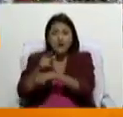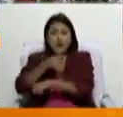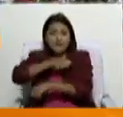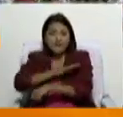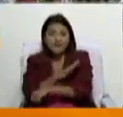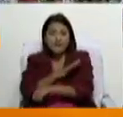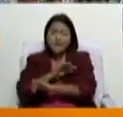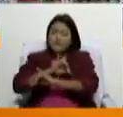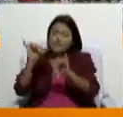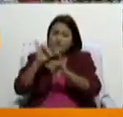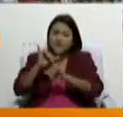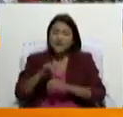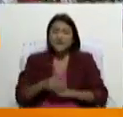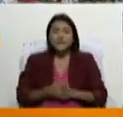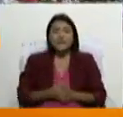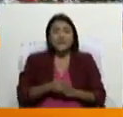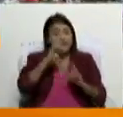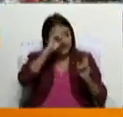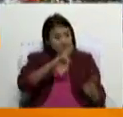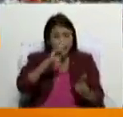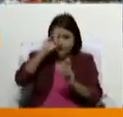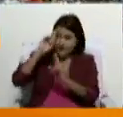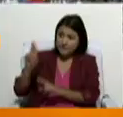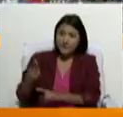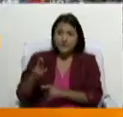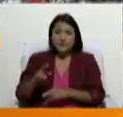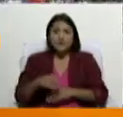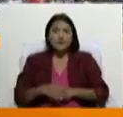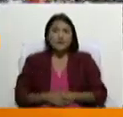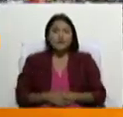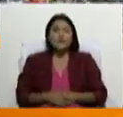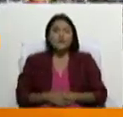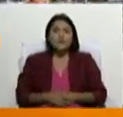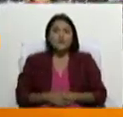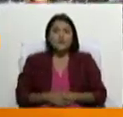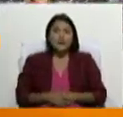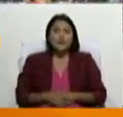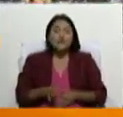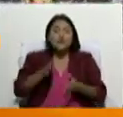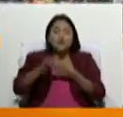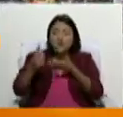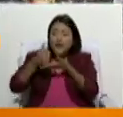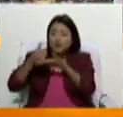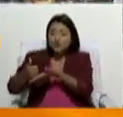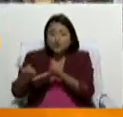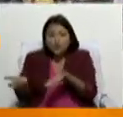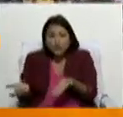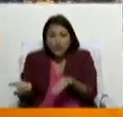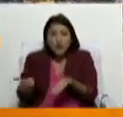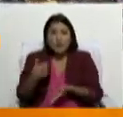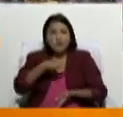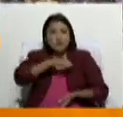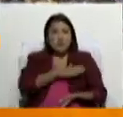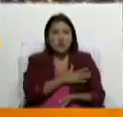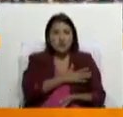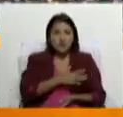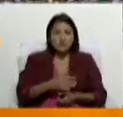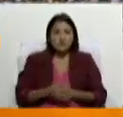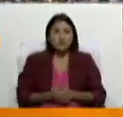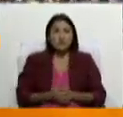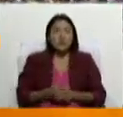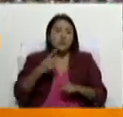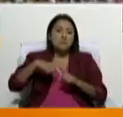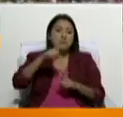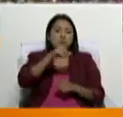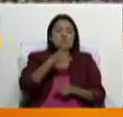volvió a pedir que se respeten los límites humanitarios en esta masacre contra el pueblo palestino, pero es oído